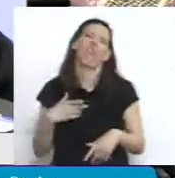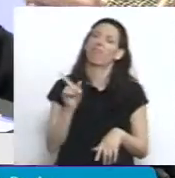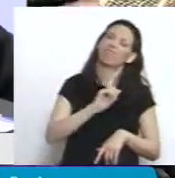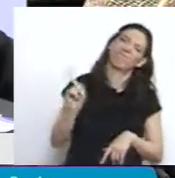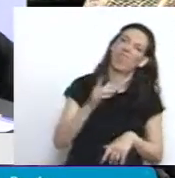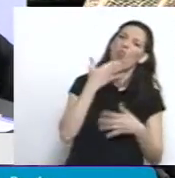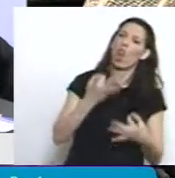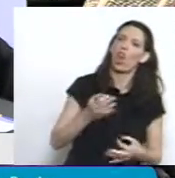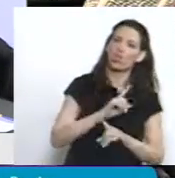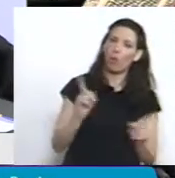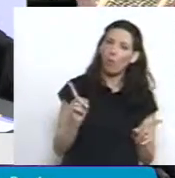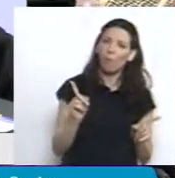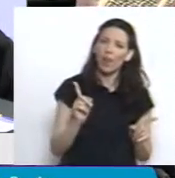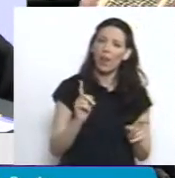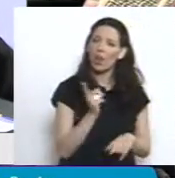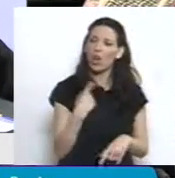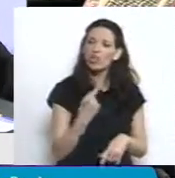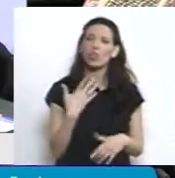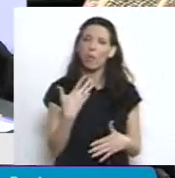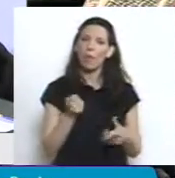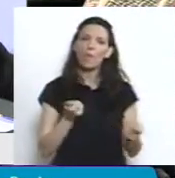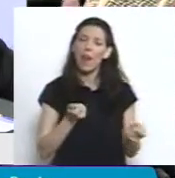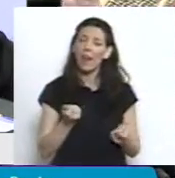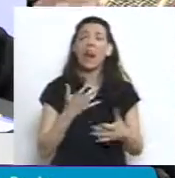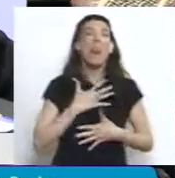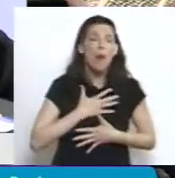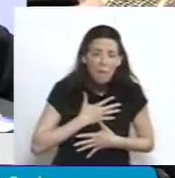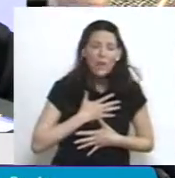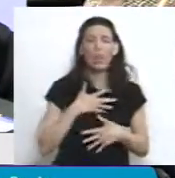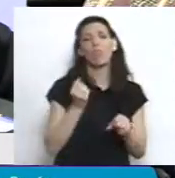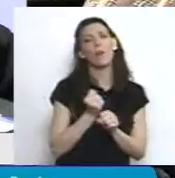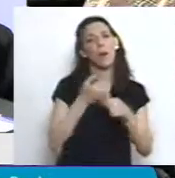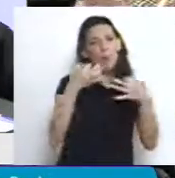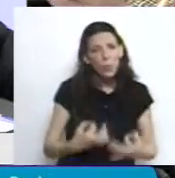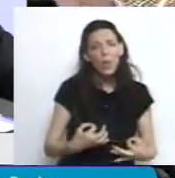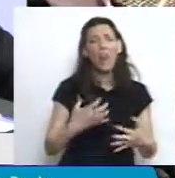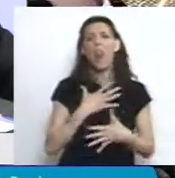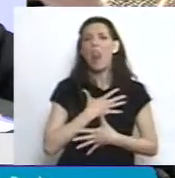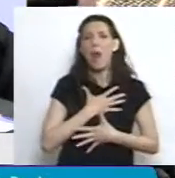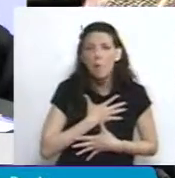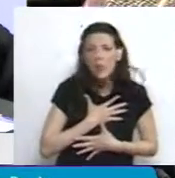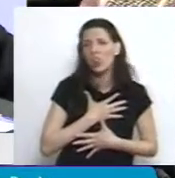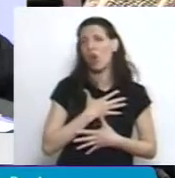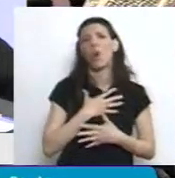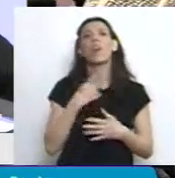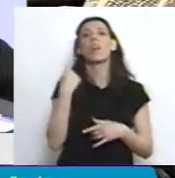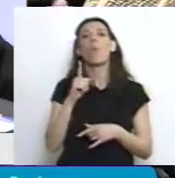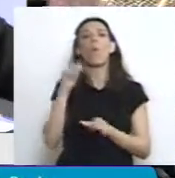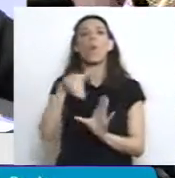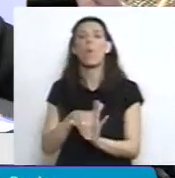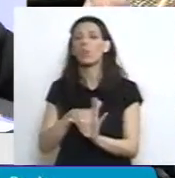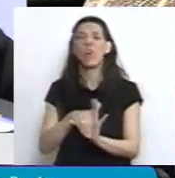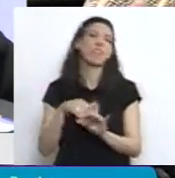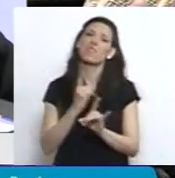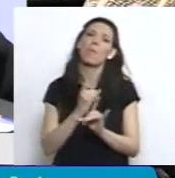administrar este escenario. Lamento que lo hagamos bien, lamento que vayamos a una elección y nunca tengamos menos del 40% de los votos.